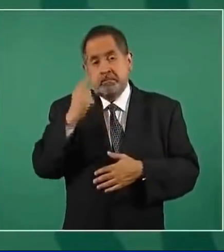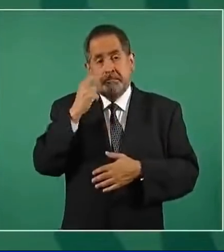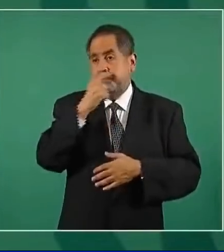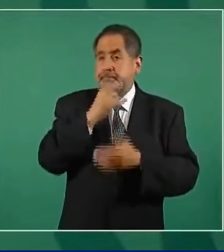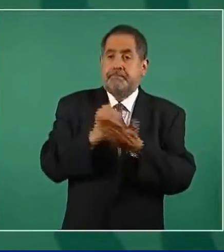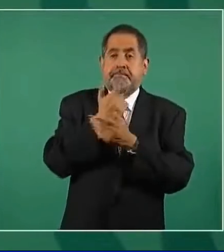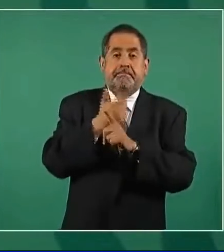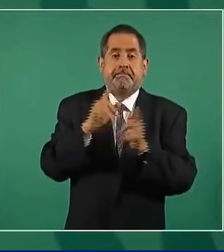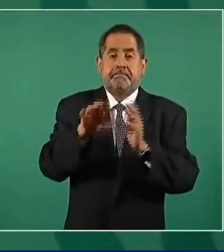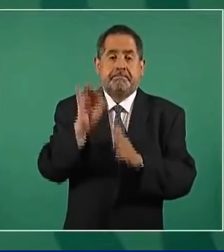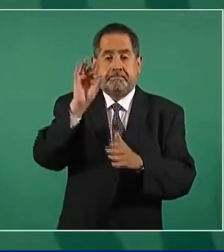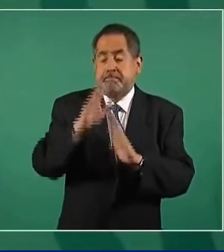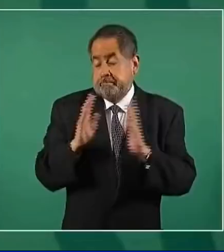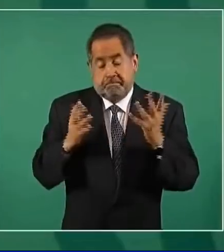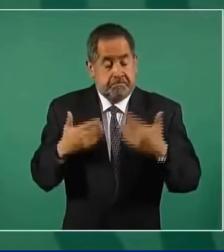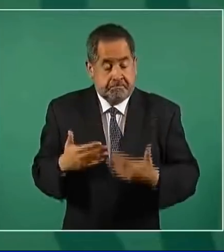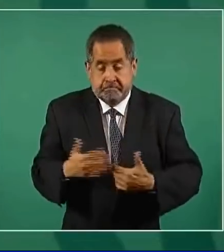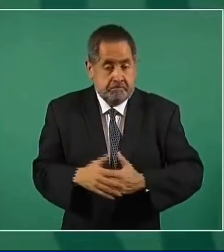que